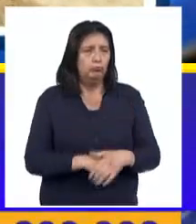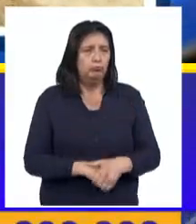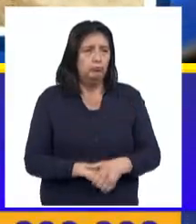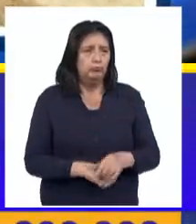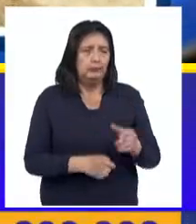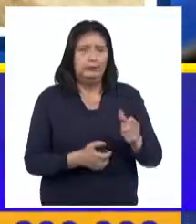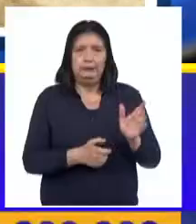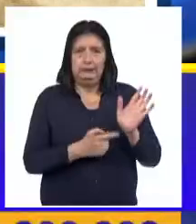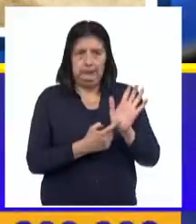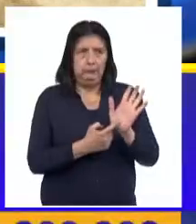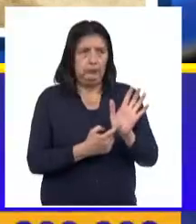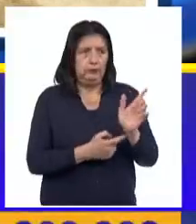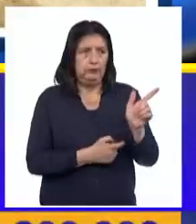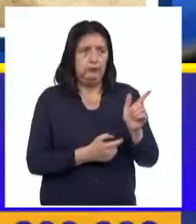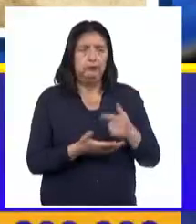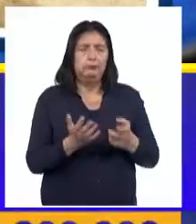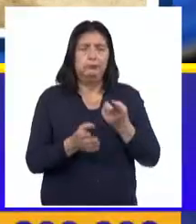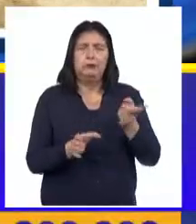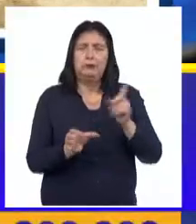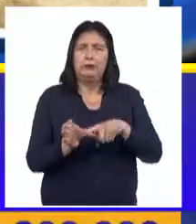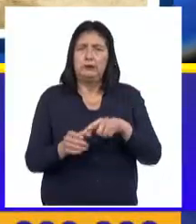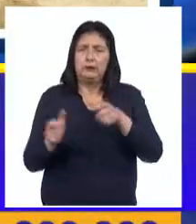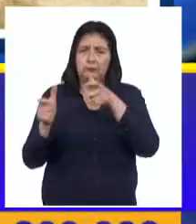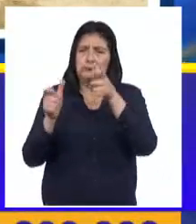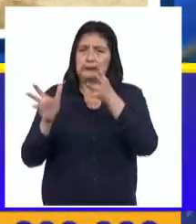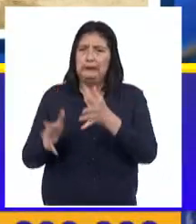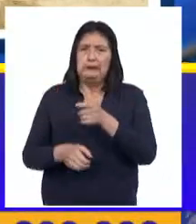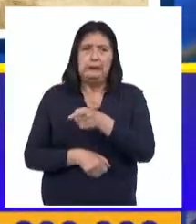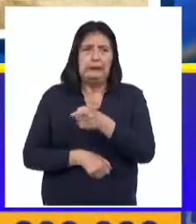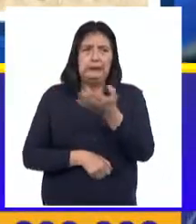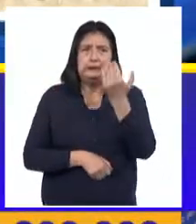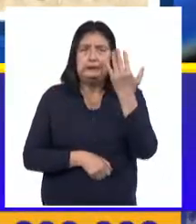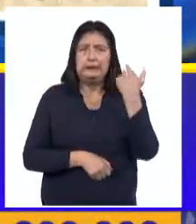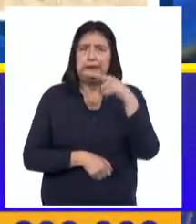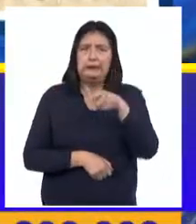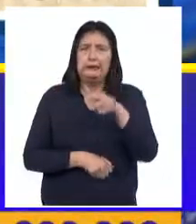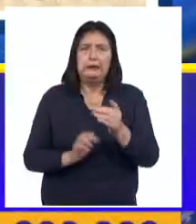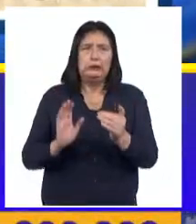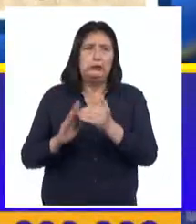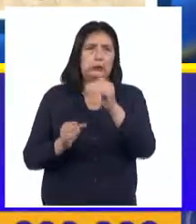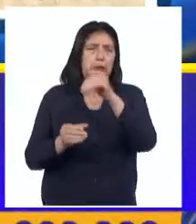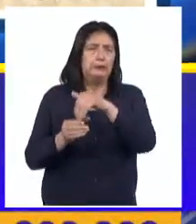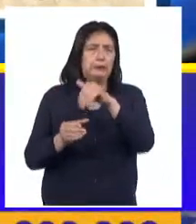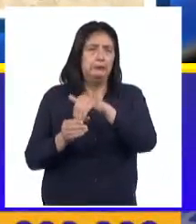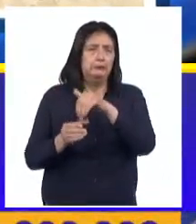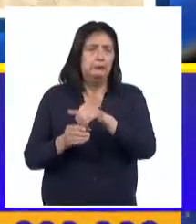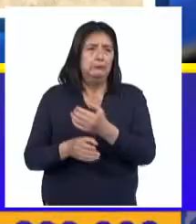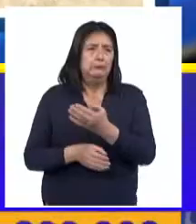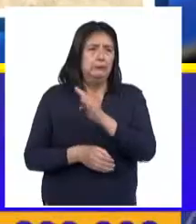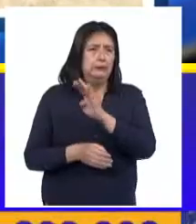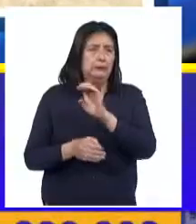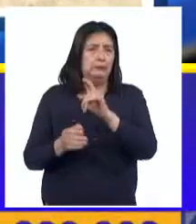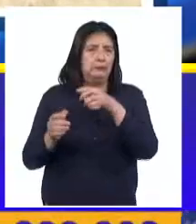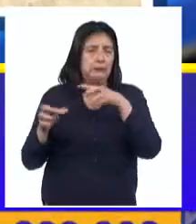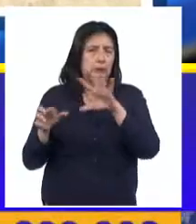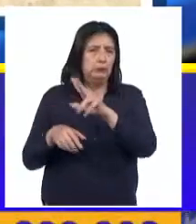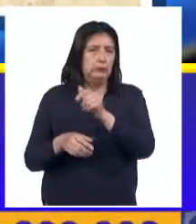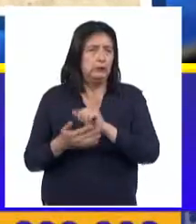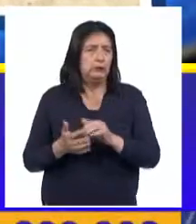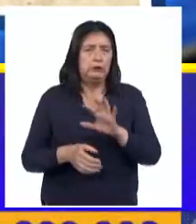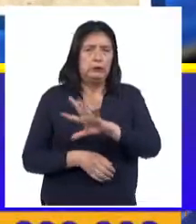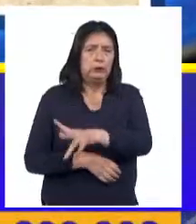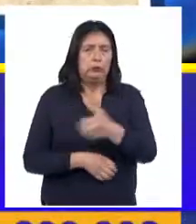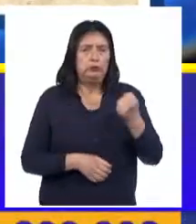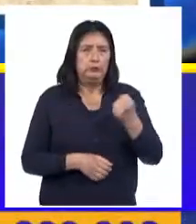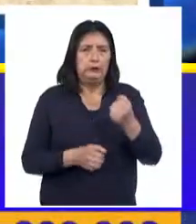que es este revólver, pertenece al vigilante que le había, donde se había producido el asalto. Le roban